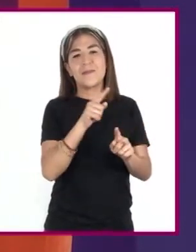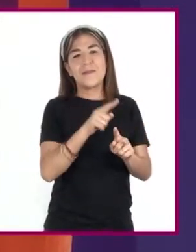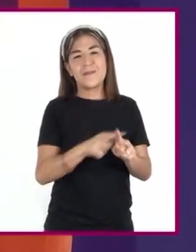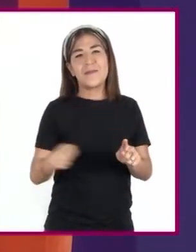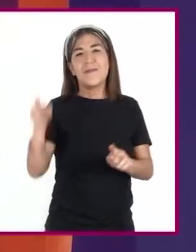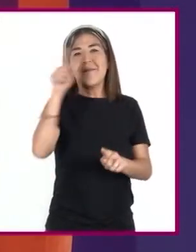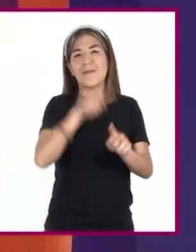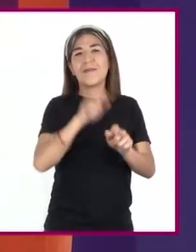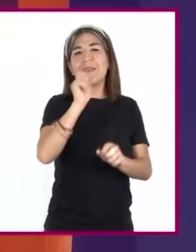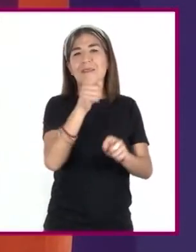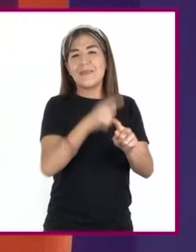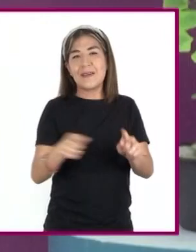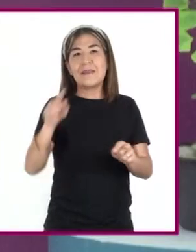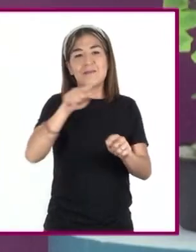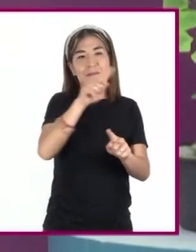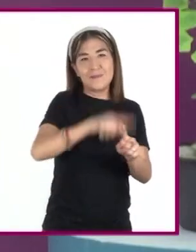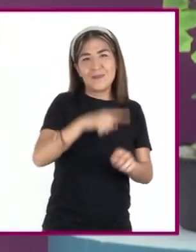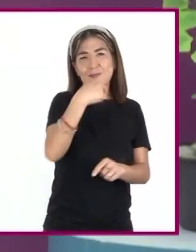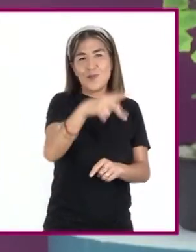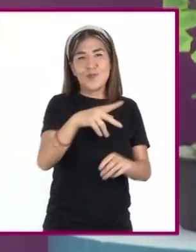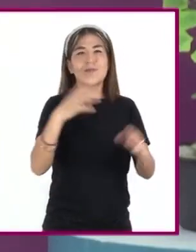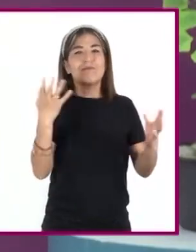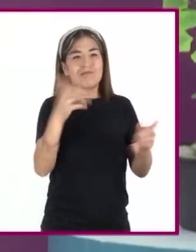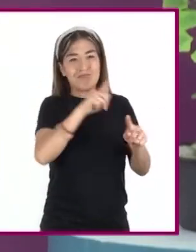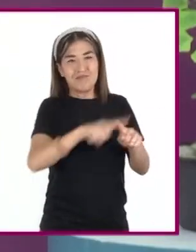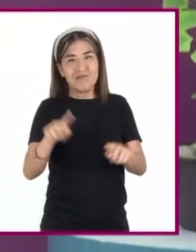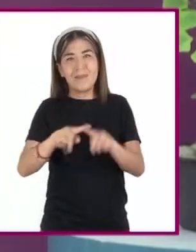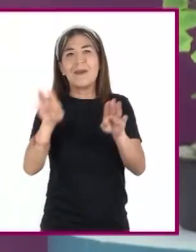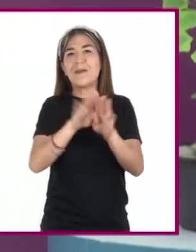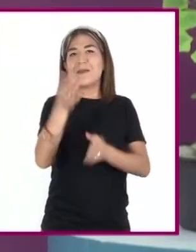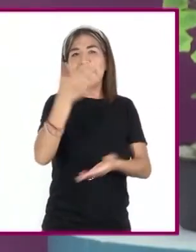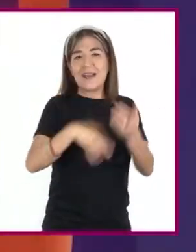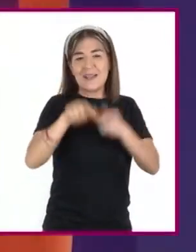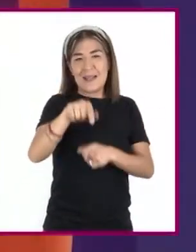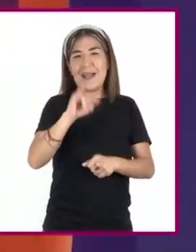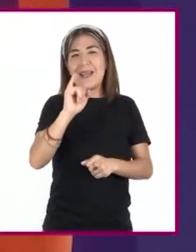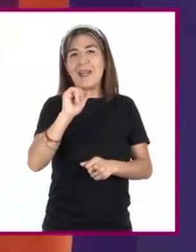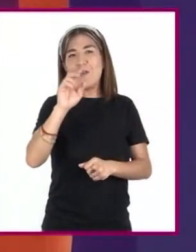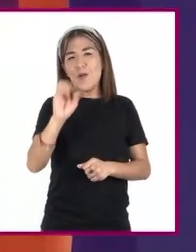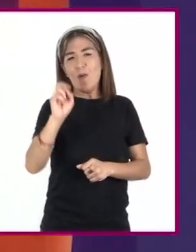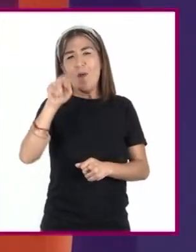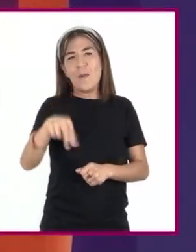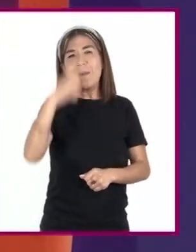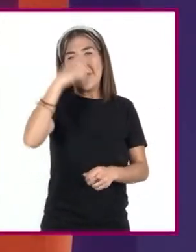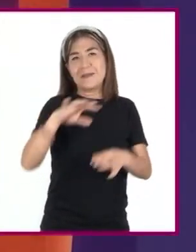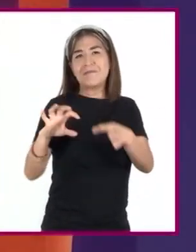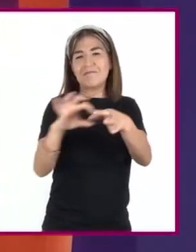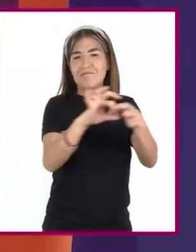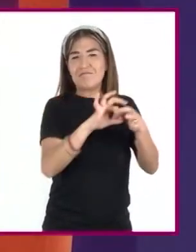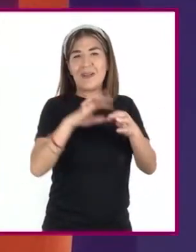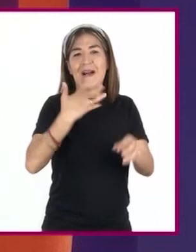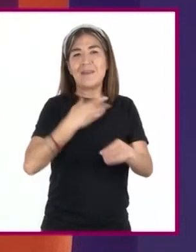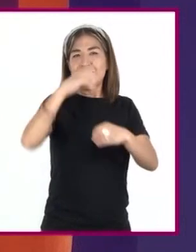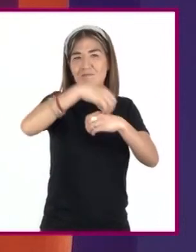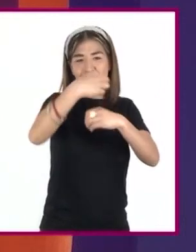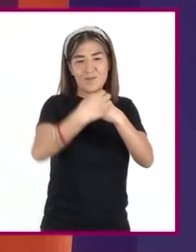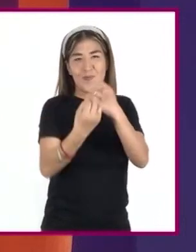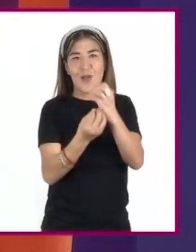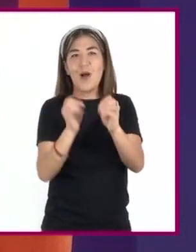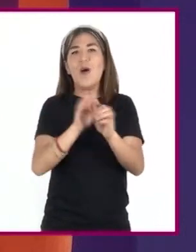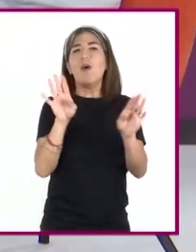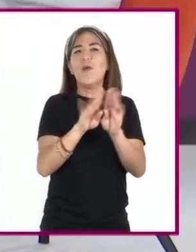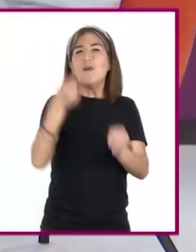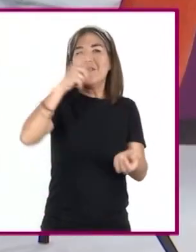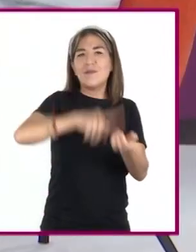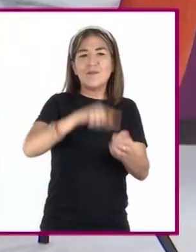vienen elementos, todos muy capaces de compartir iones siempre muy veraces para hacer uniones